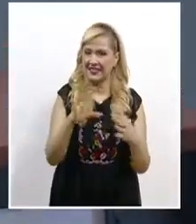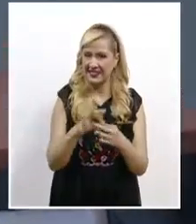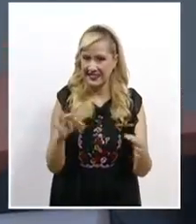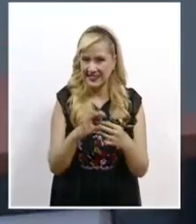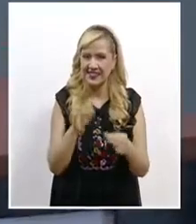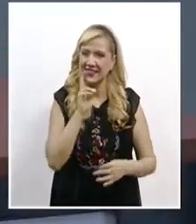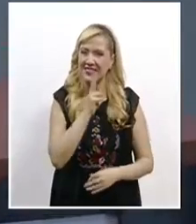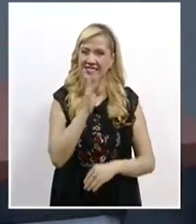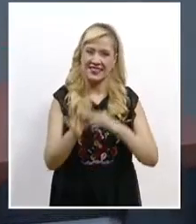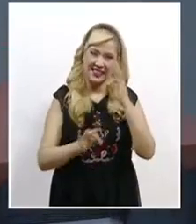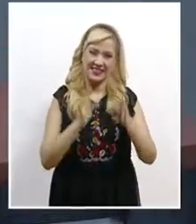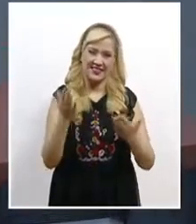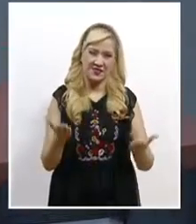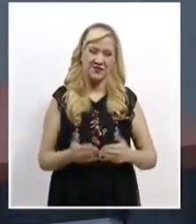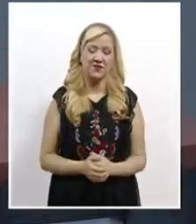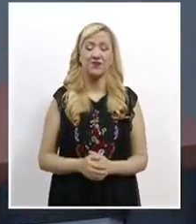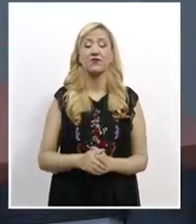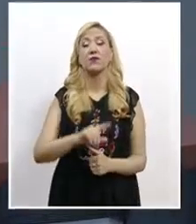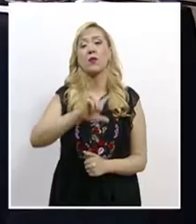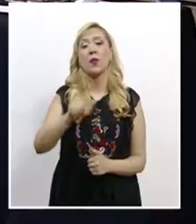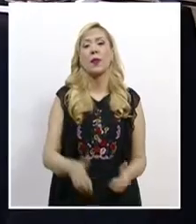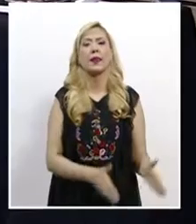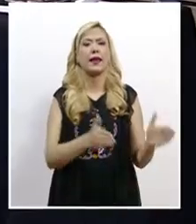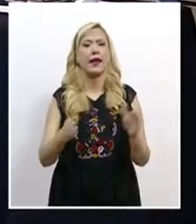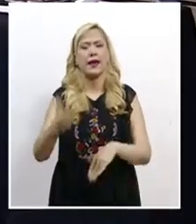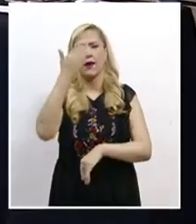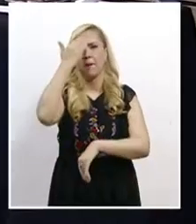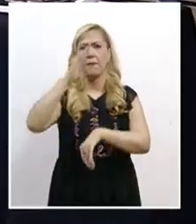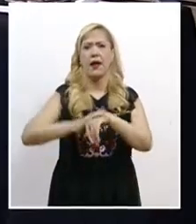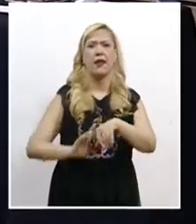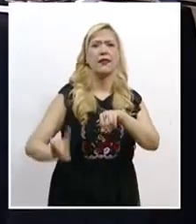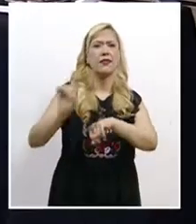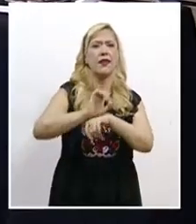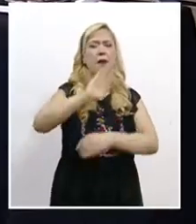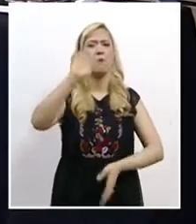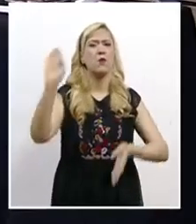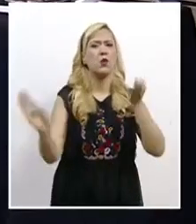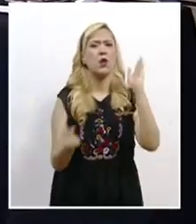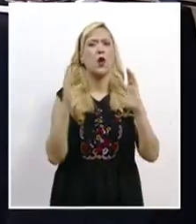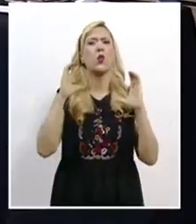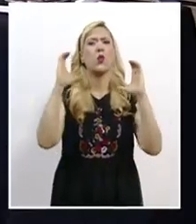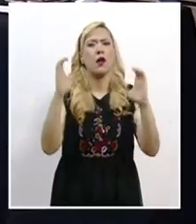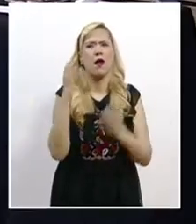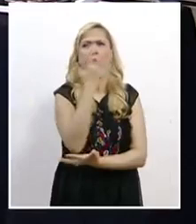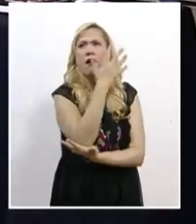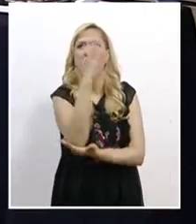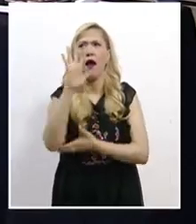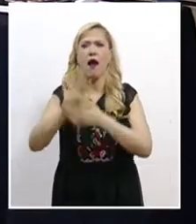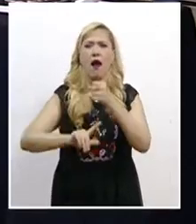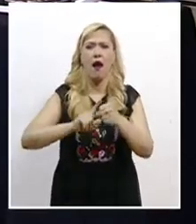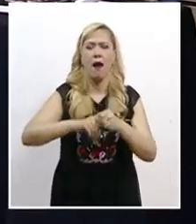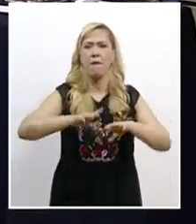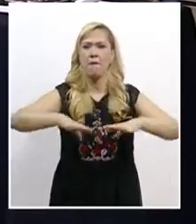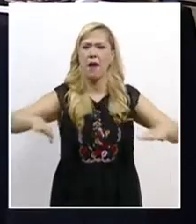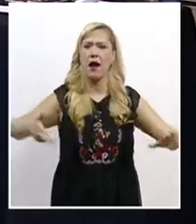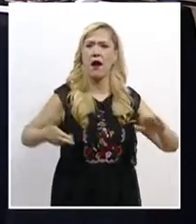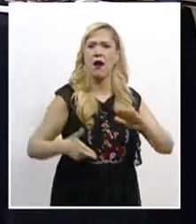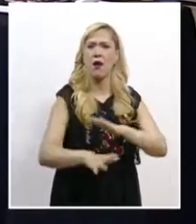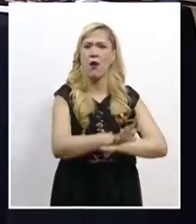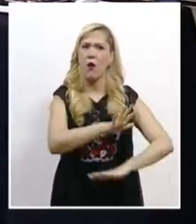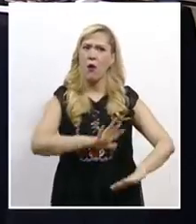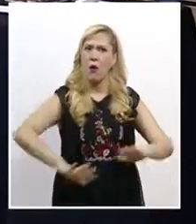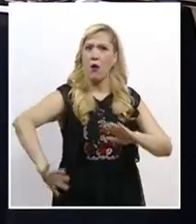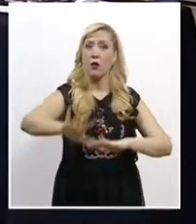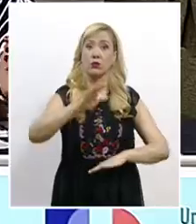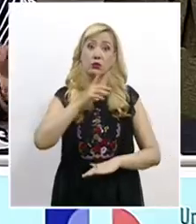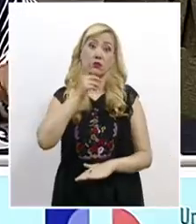durante el foro que organizó la Suprema Corte para conmemorar el Día Mundial del Medio Ambiente, la ministra presidenta Norma Lucía Piña Hernández